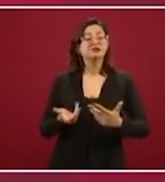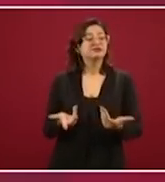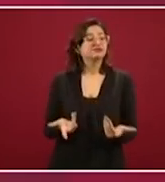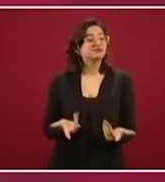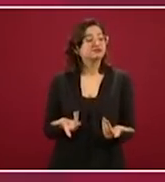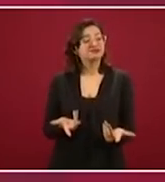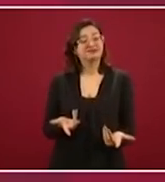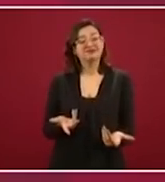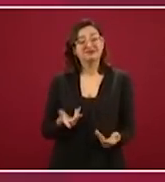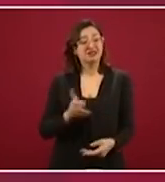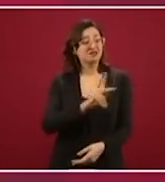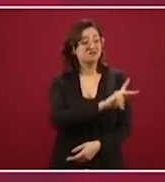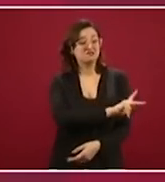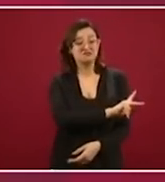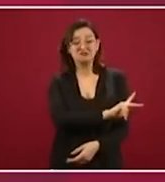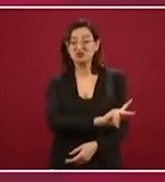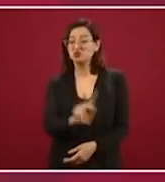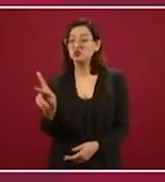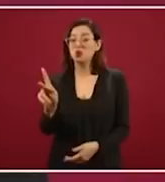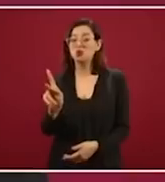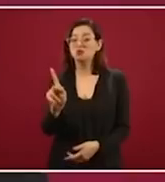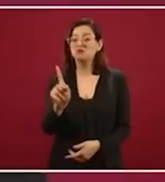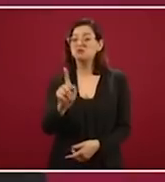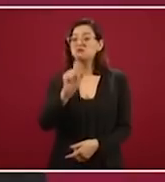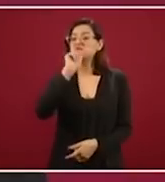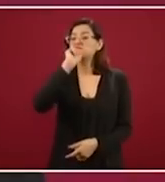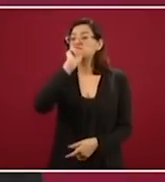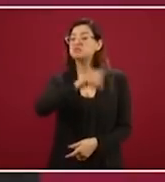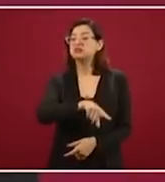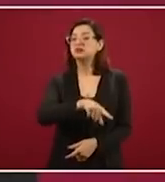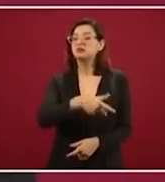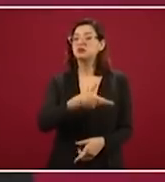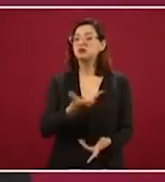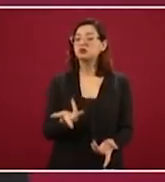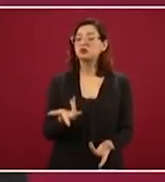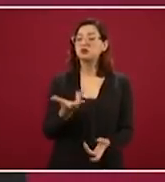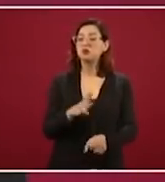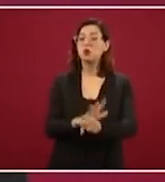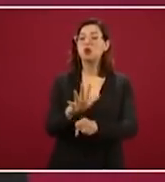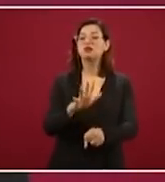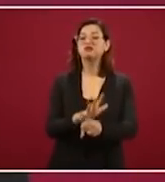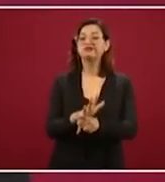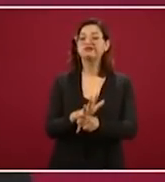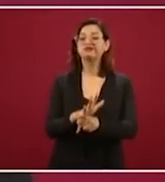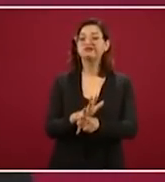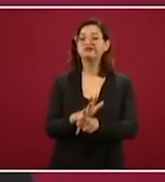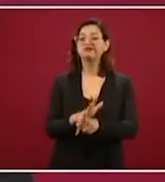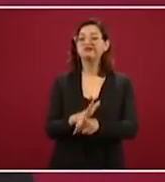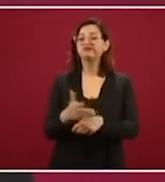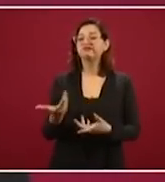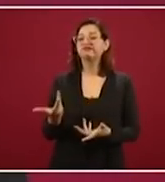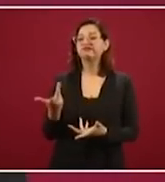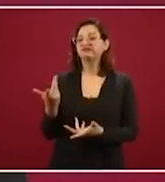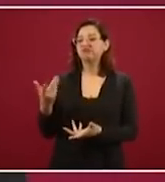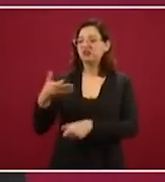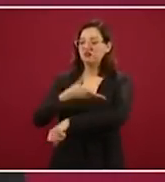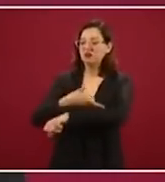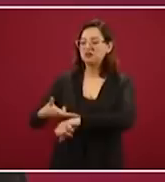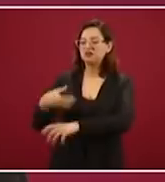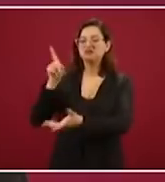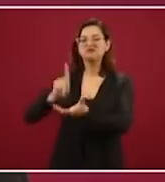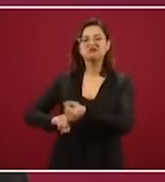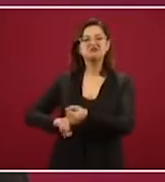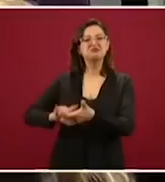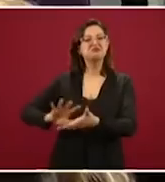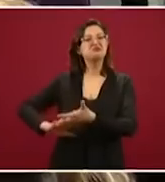predomina, la mayoría de ellos habla del maltrato que recibieron en sus